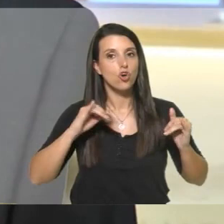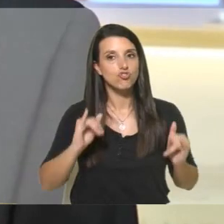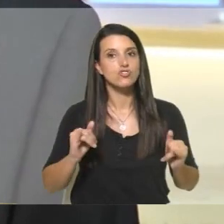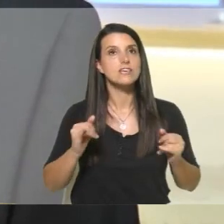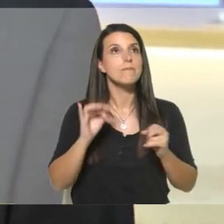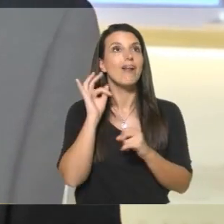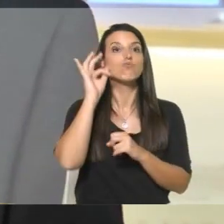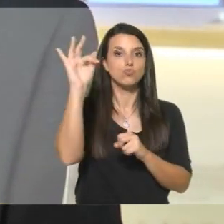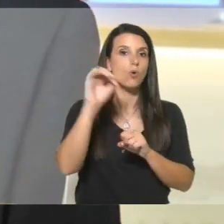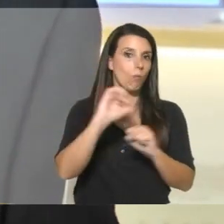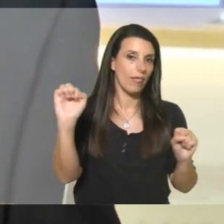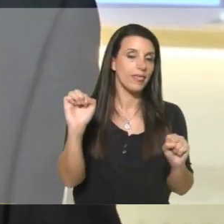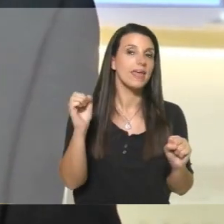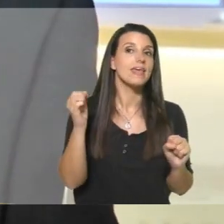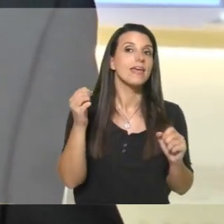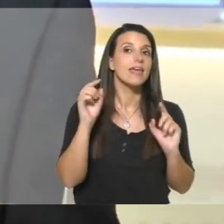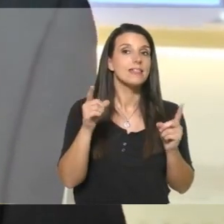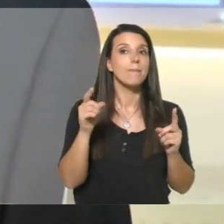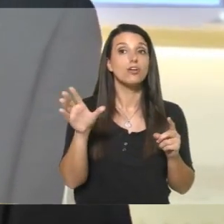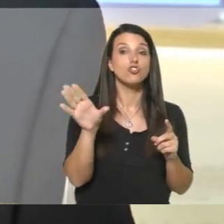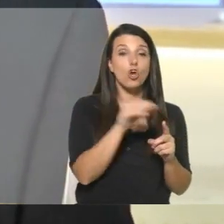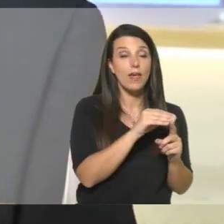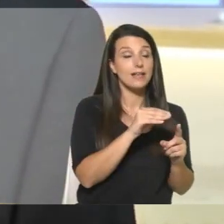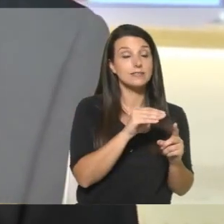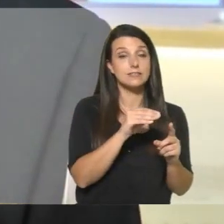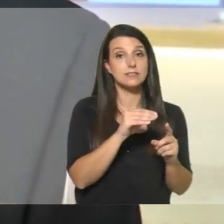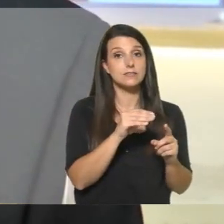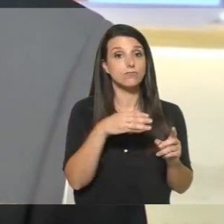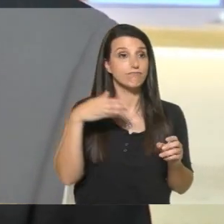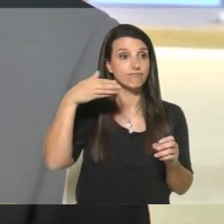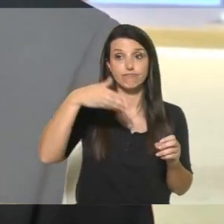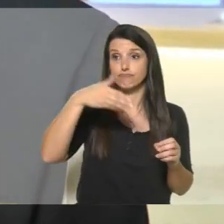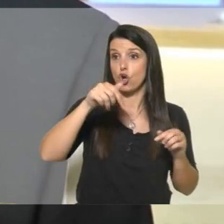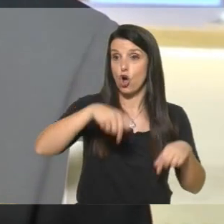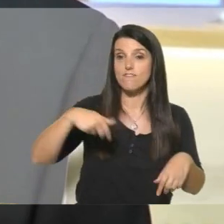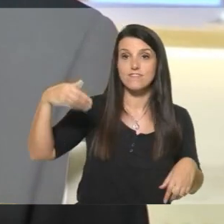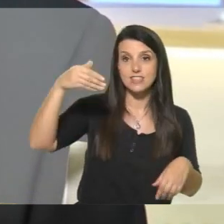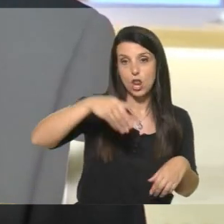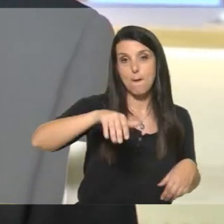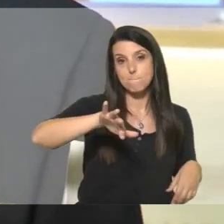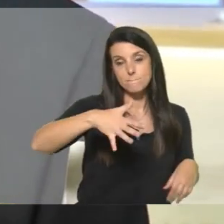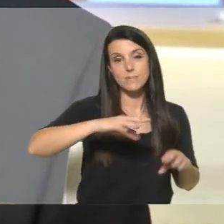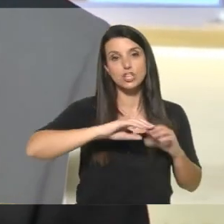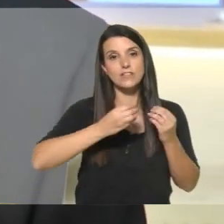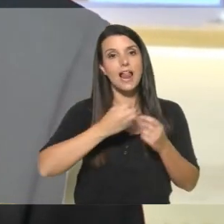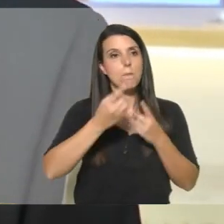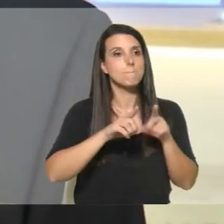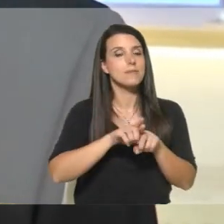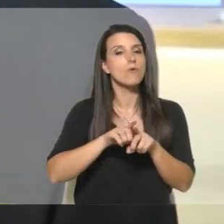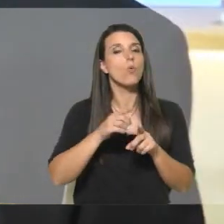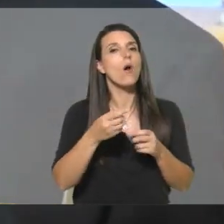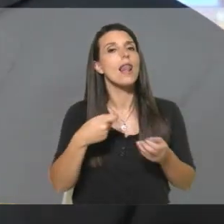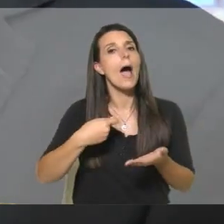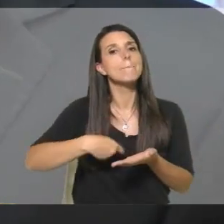proyecciones y bueno creemos que todas las partes han concurrido en el día de hoy más o menos en mucha sintonía Cuál es el